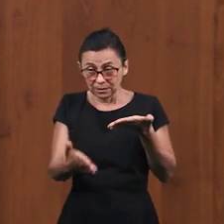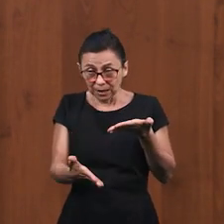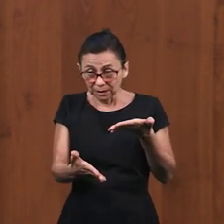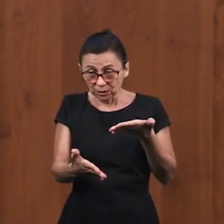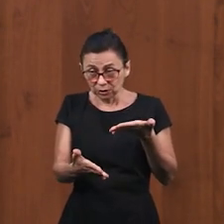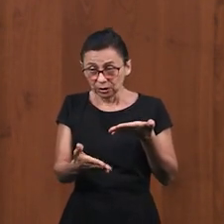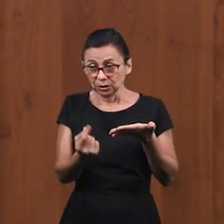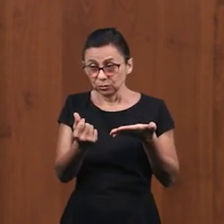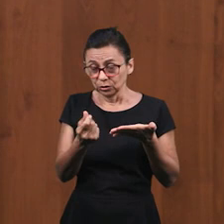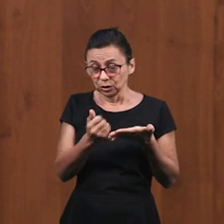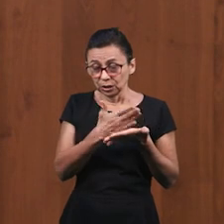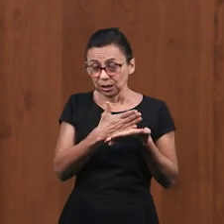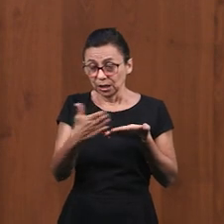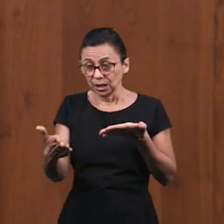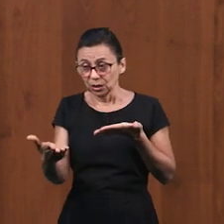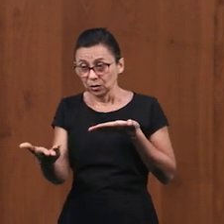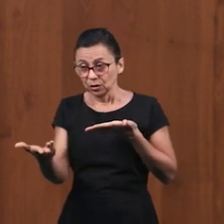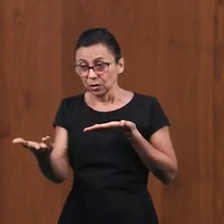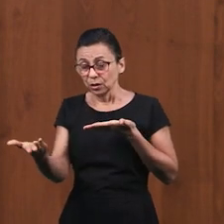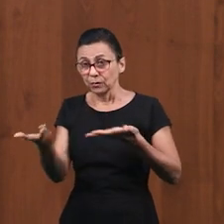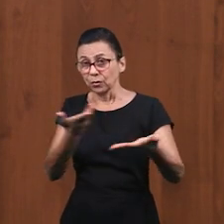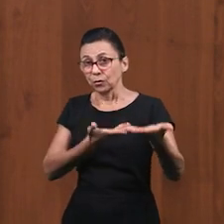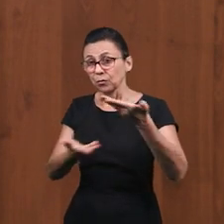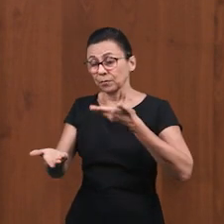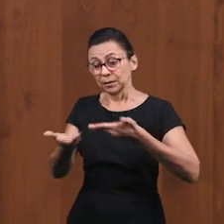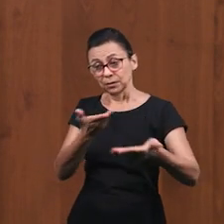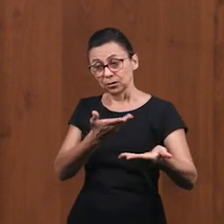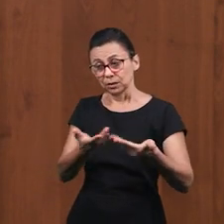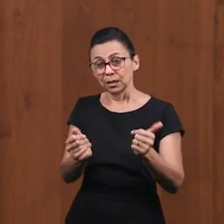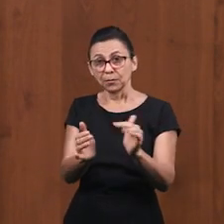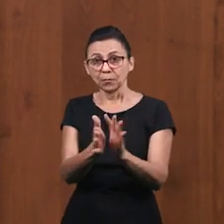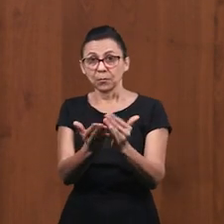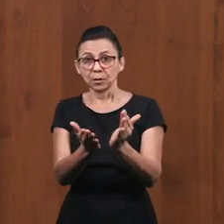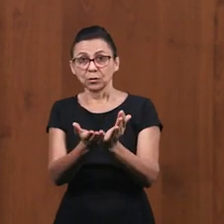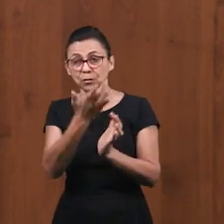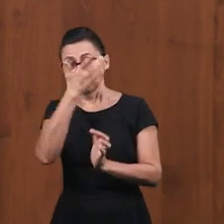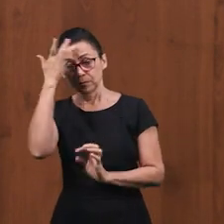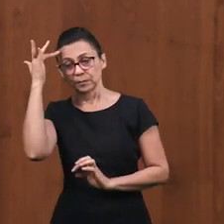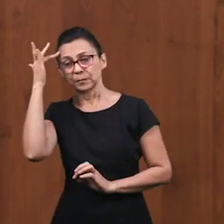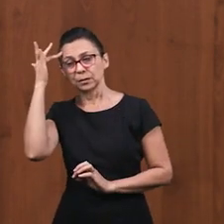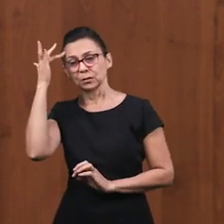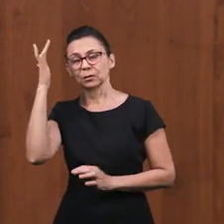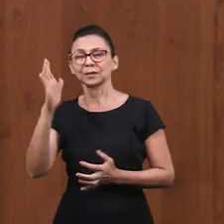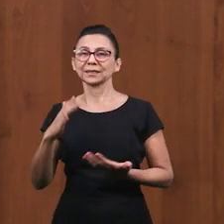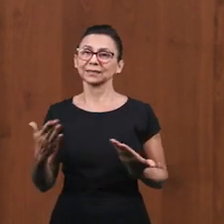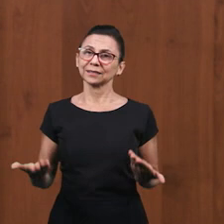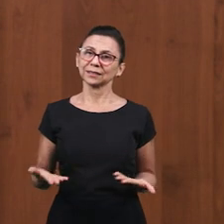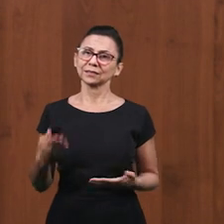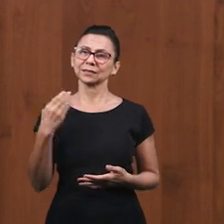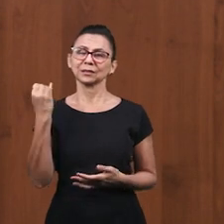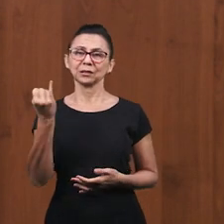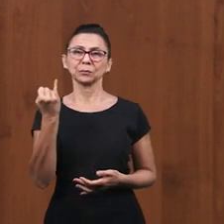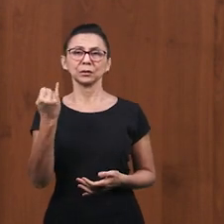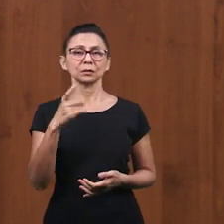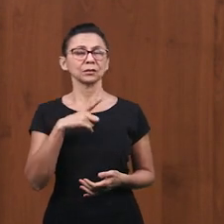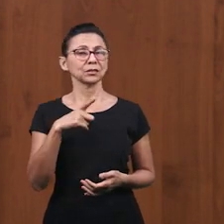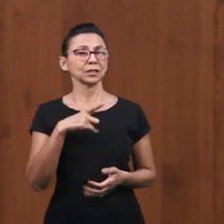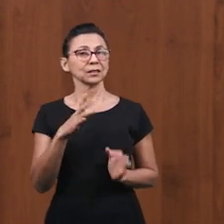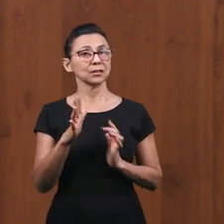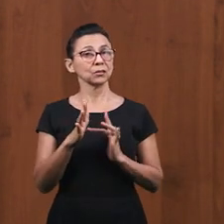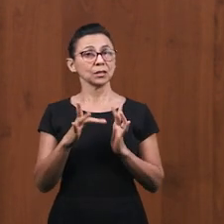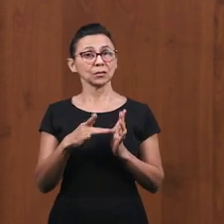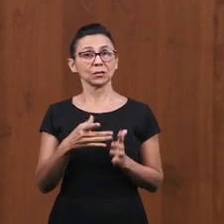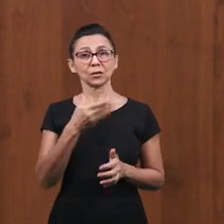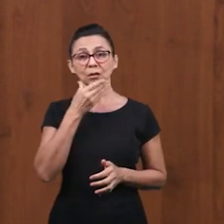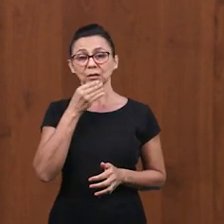que la verdadera riqueza es tener la salvación en Cristo Jesús. El verdadero tesoro es tener a Jesús